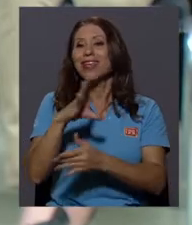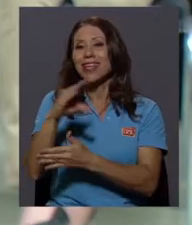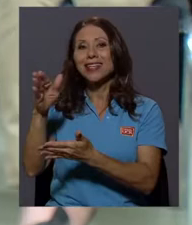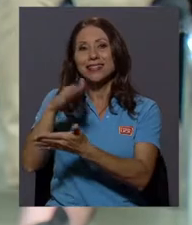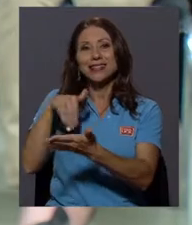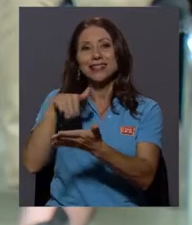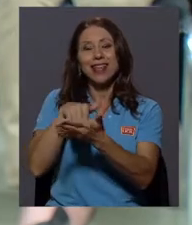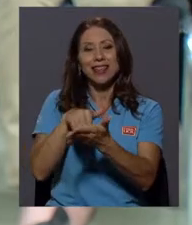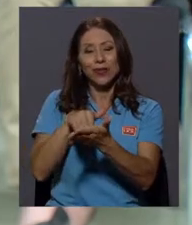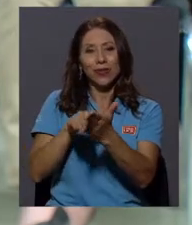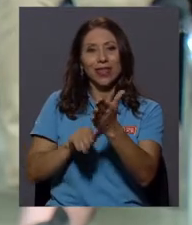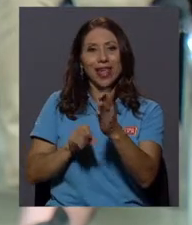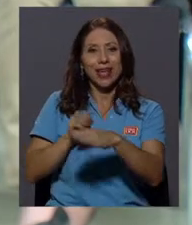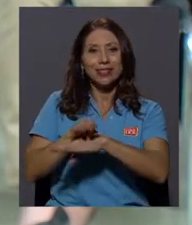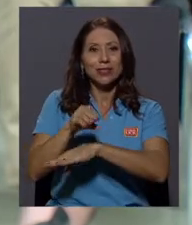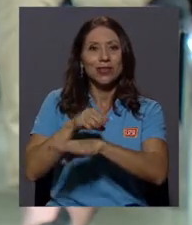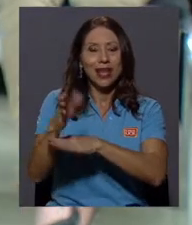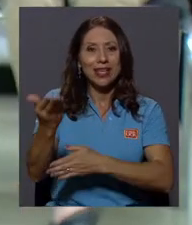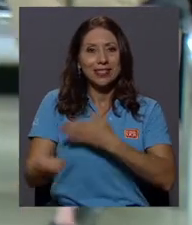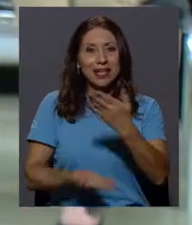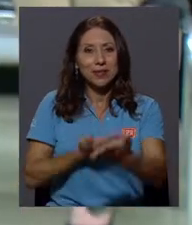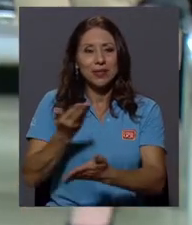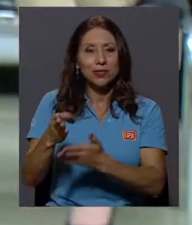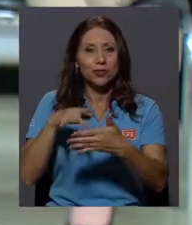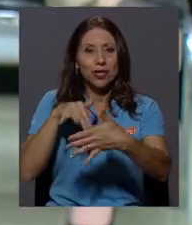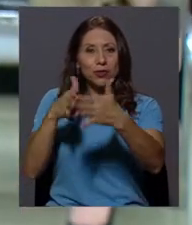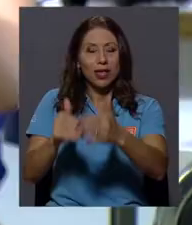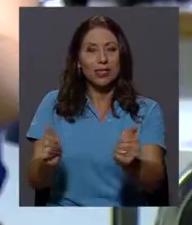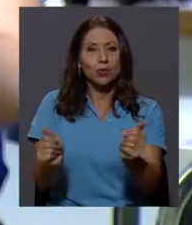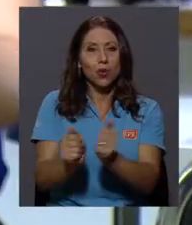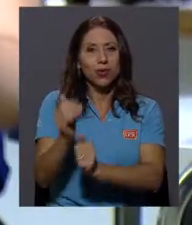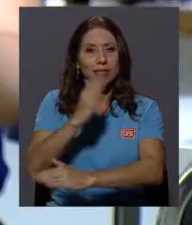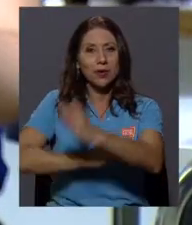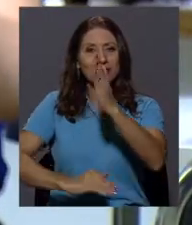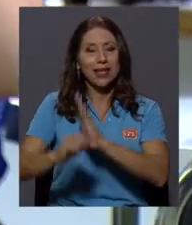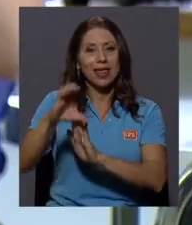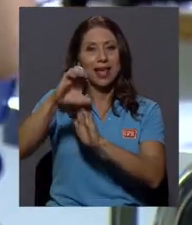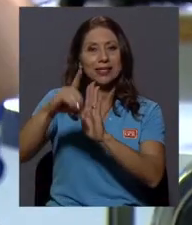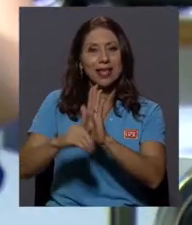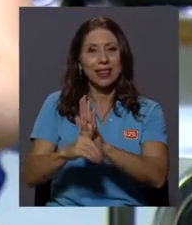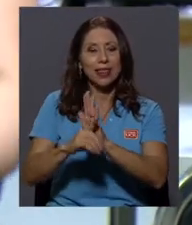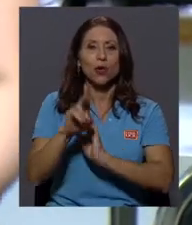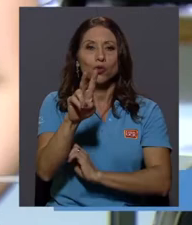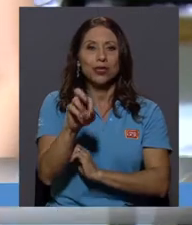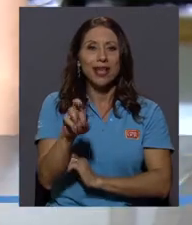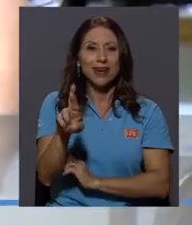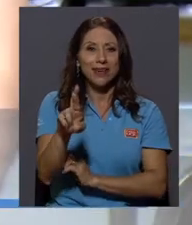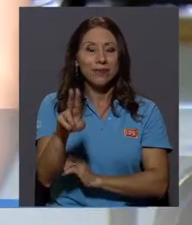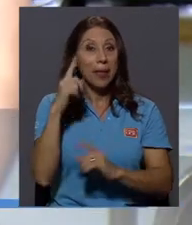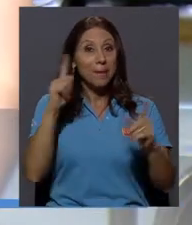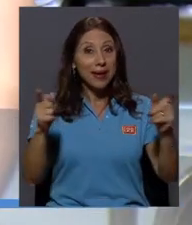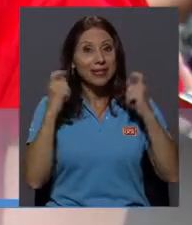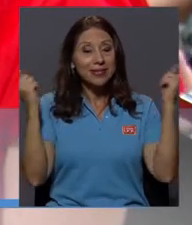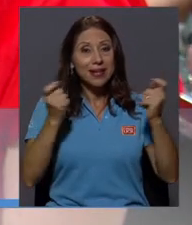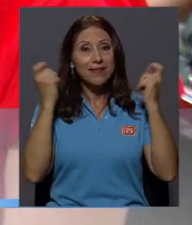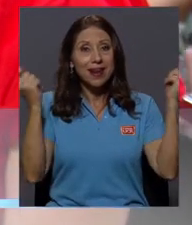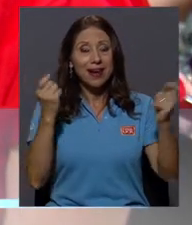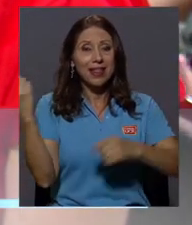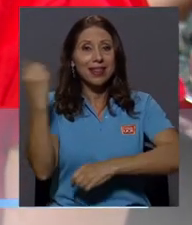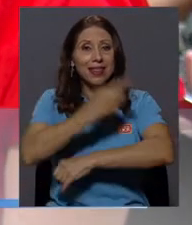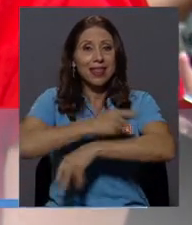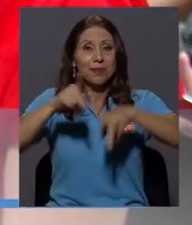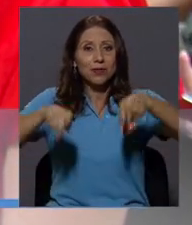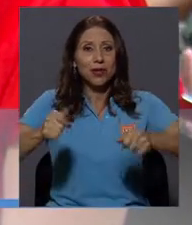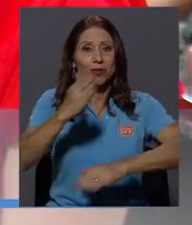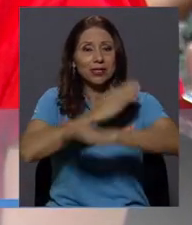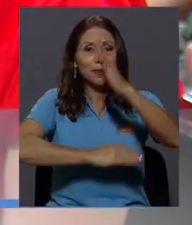y Servicio a Estudiantes con Discapacidad CACED de la UCR para celebrar el Día de la Persona con Discapacidad en Costa Rica